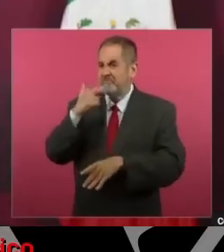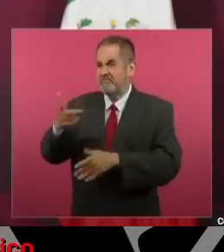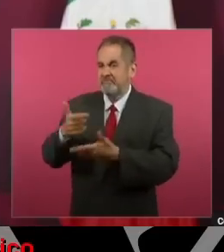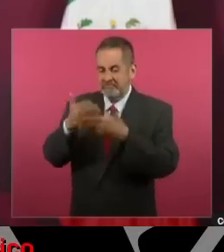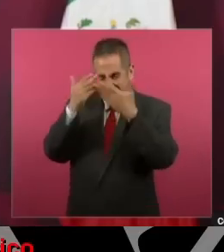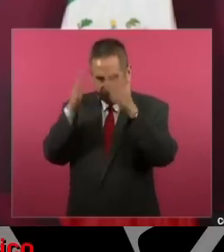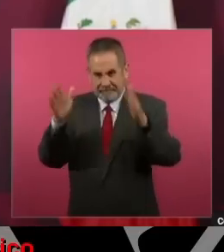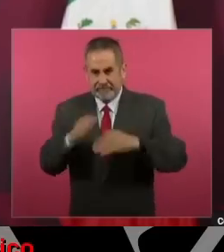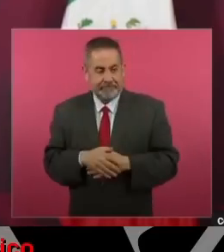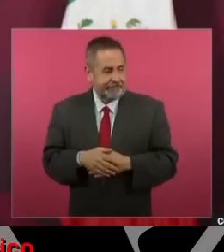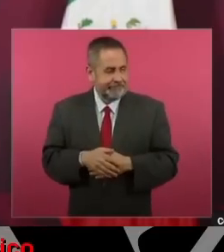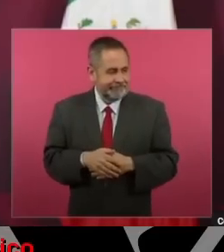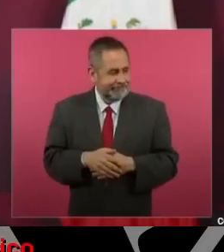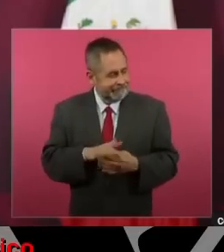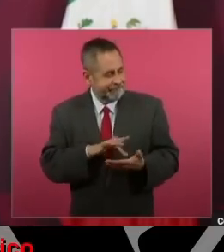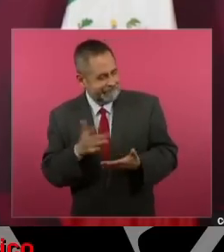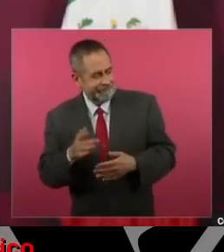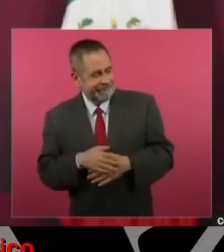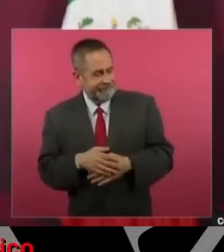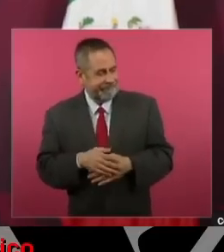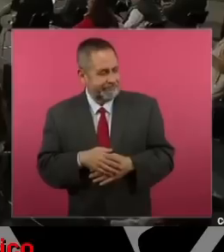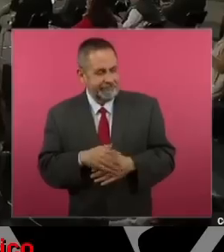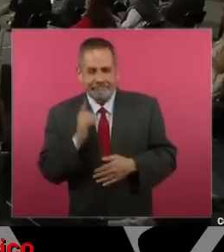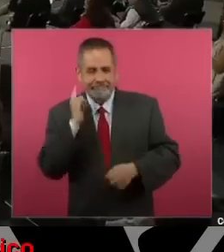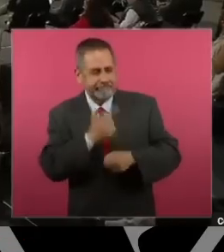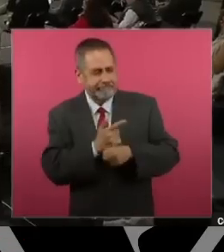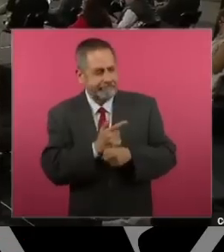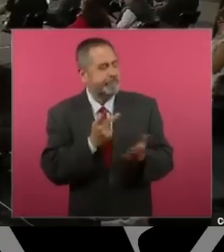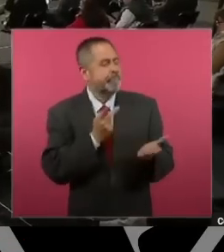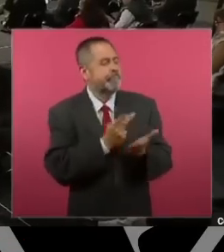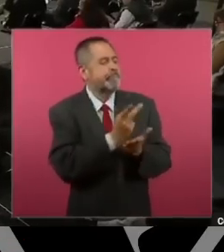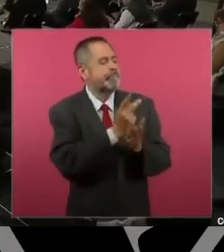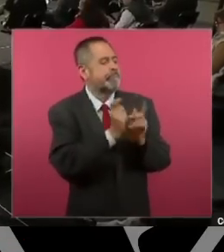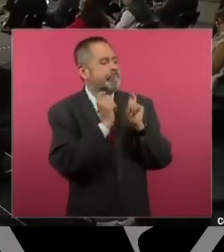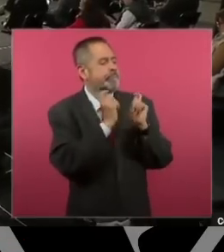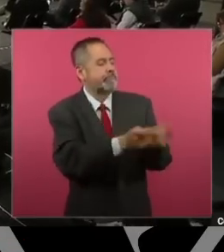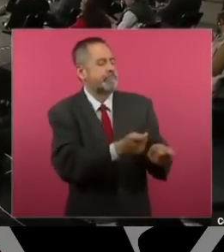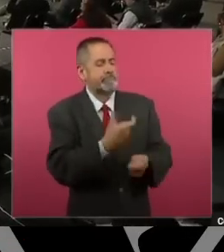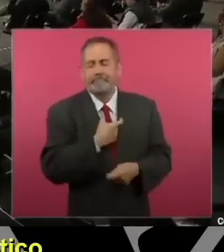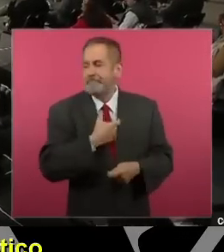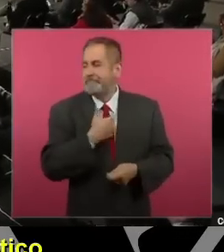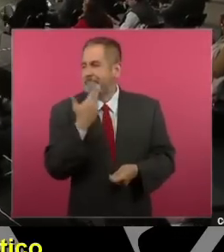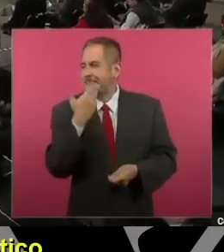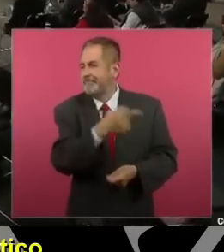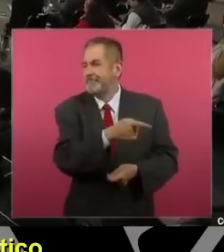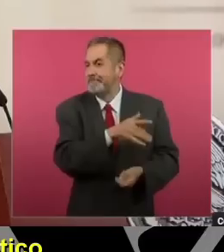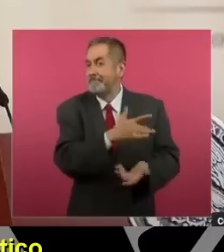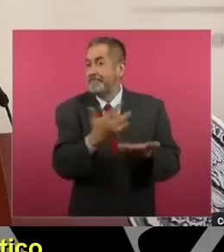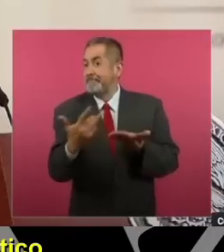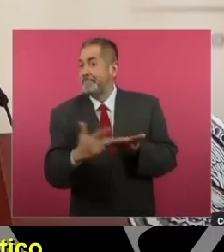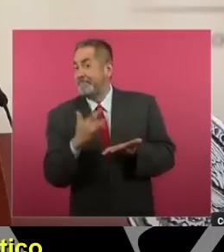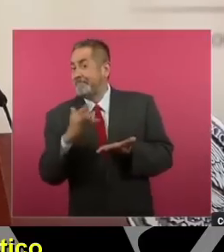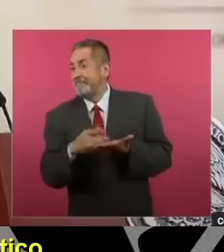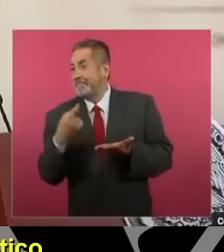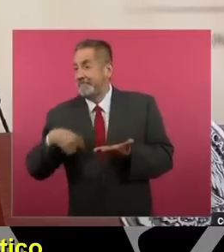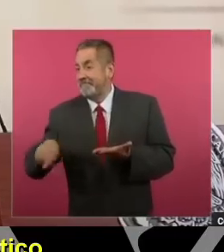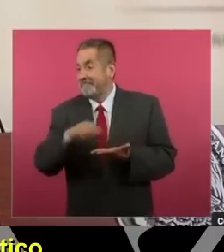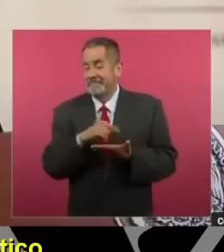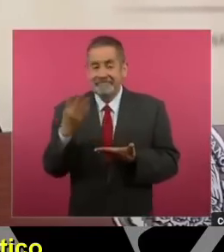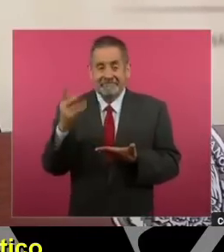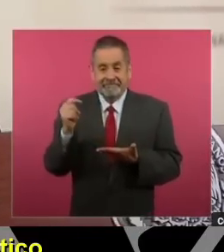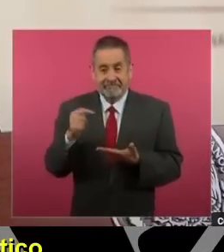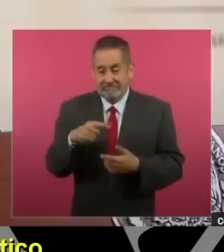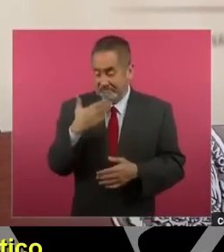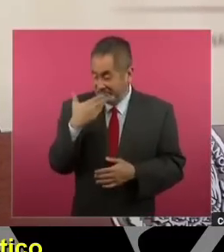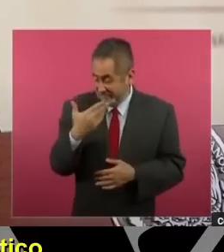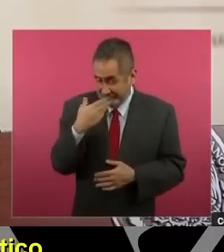lo vamos a condecorar aquí porque este está